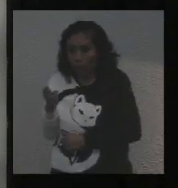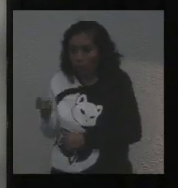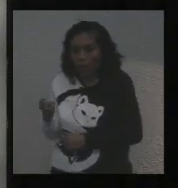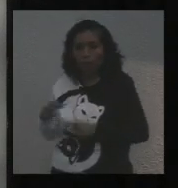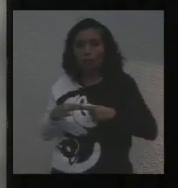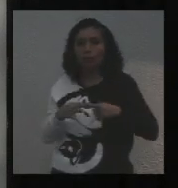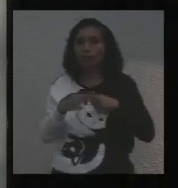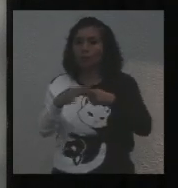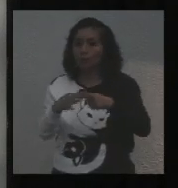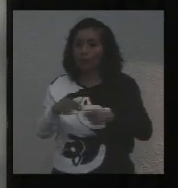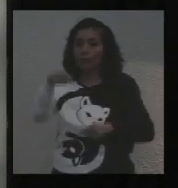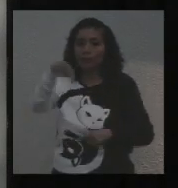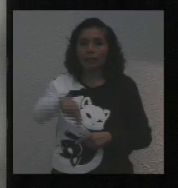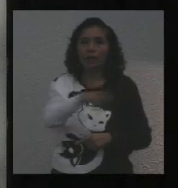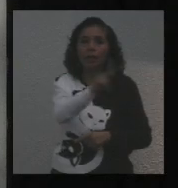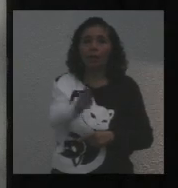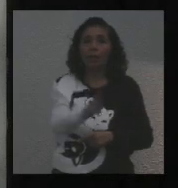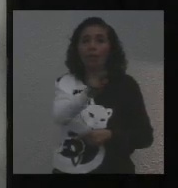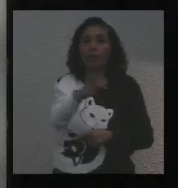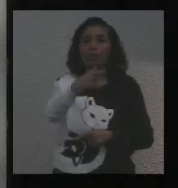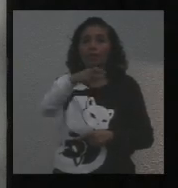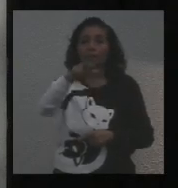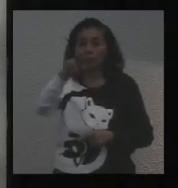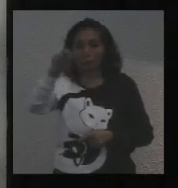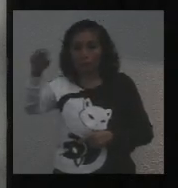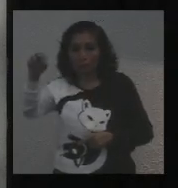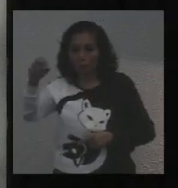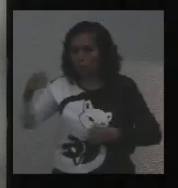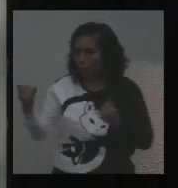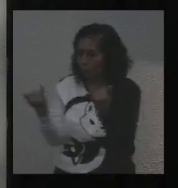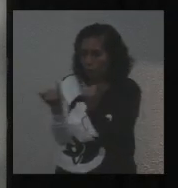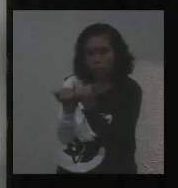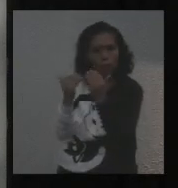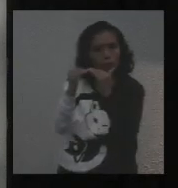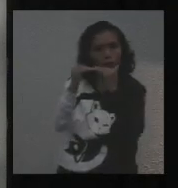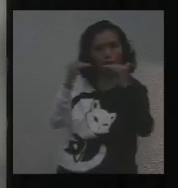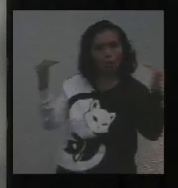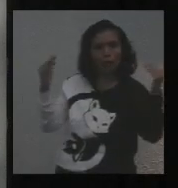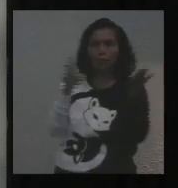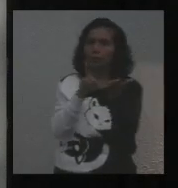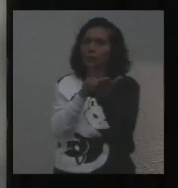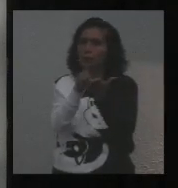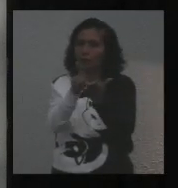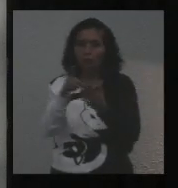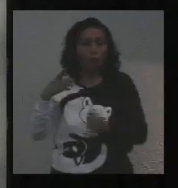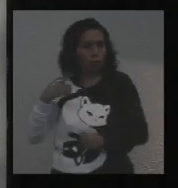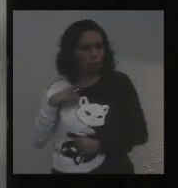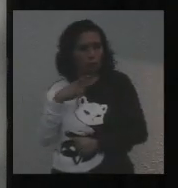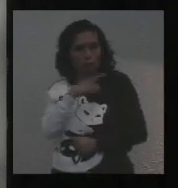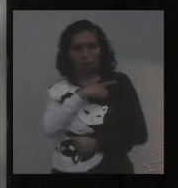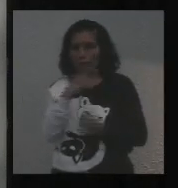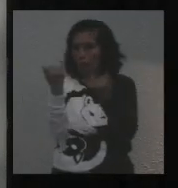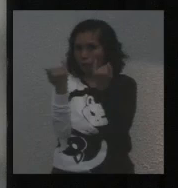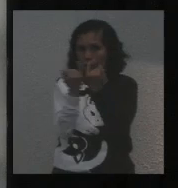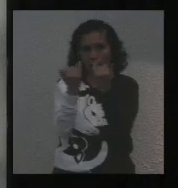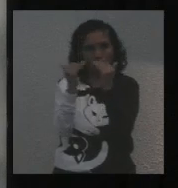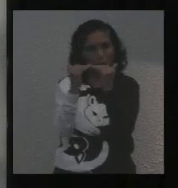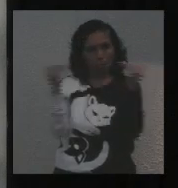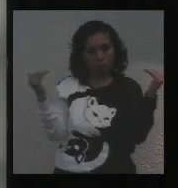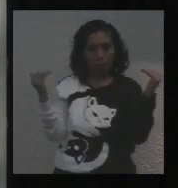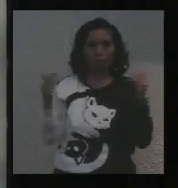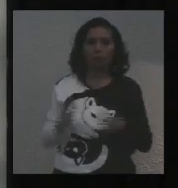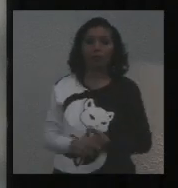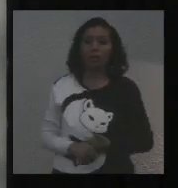pueblo quintanarroense, tienen la misma calidad e iguales derechos y obligaciones. Por